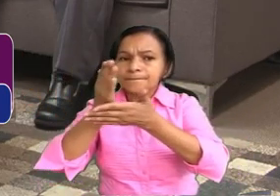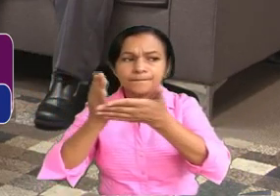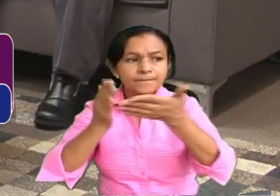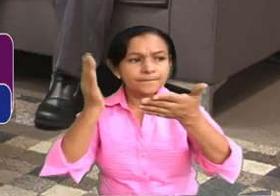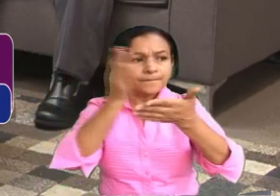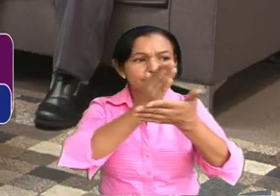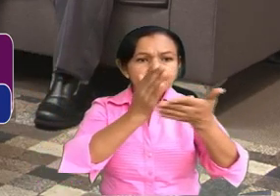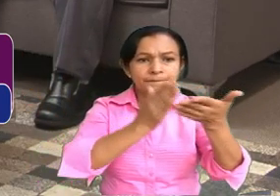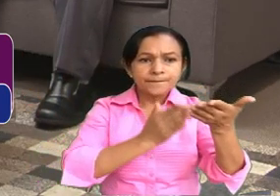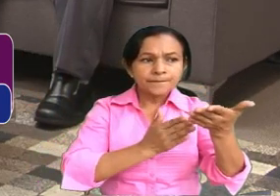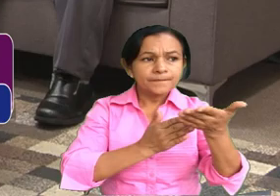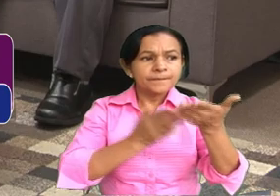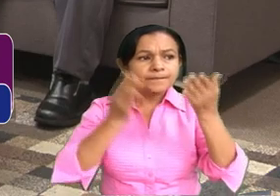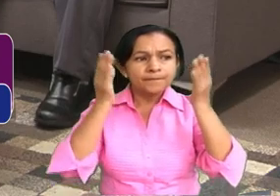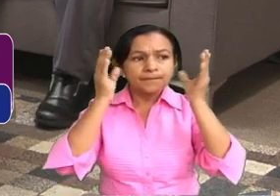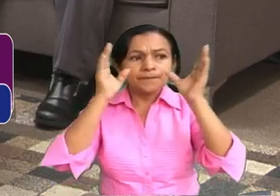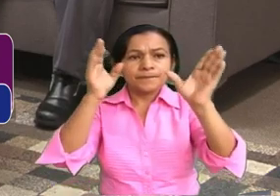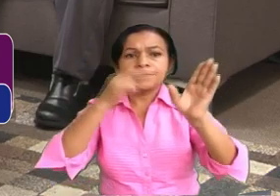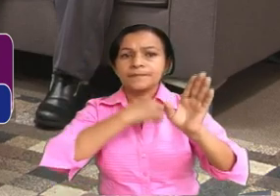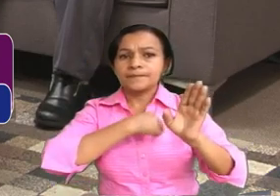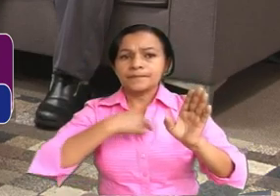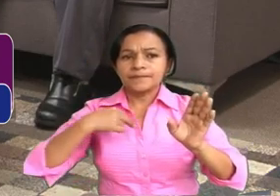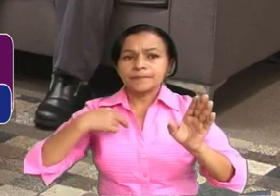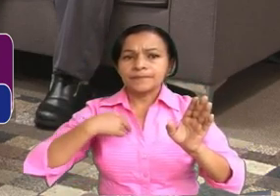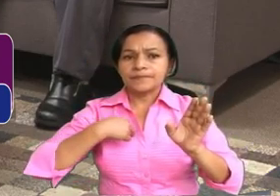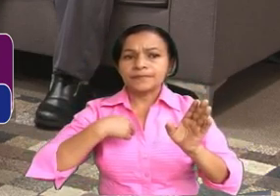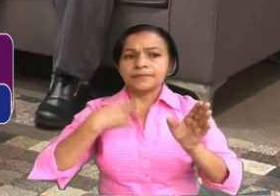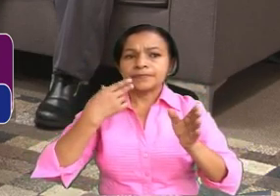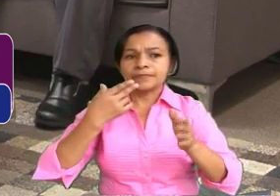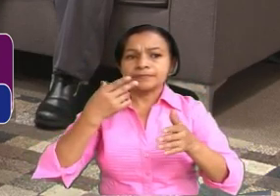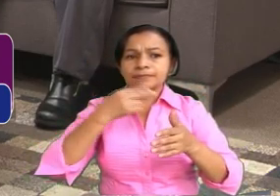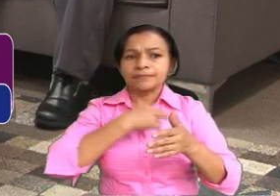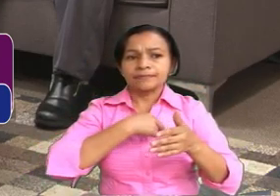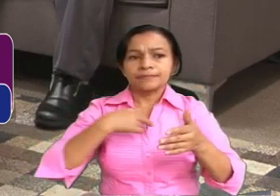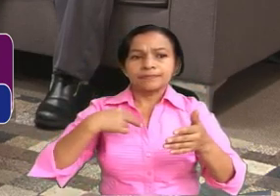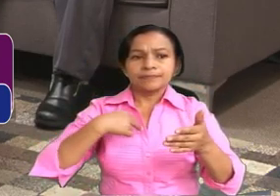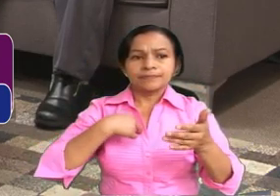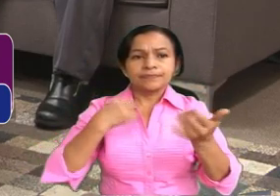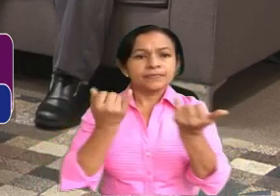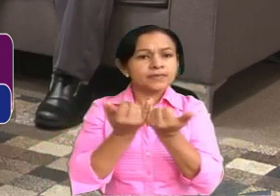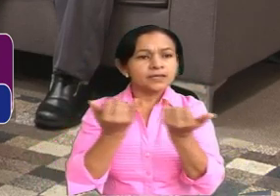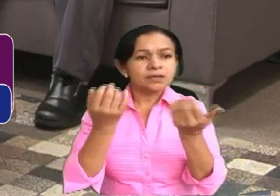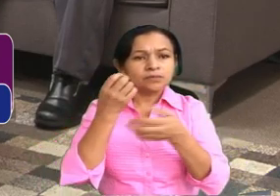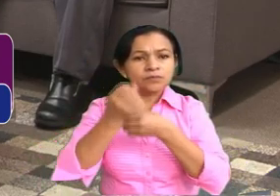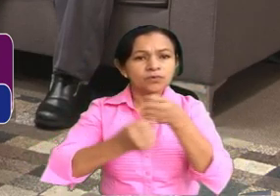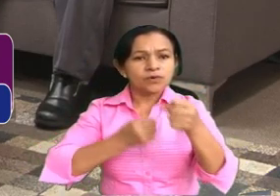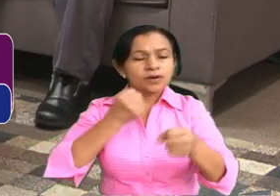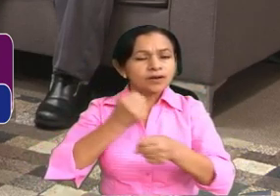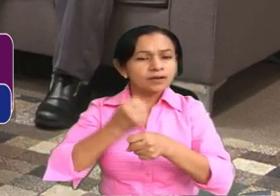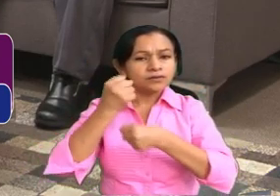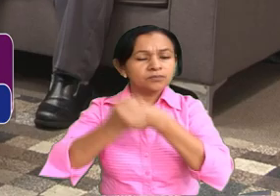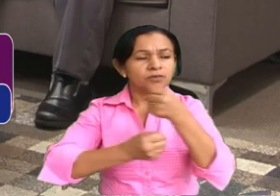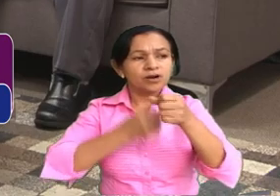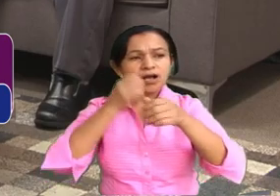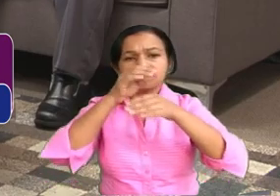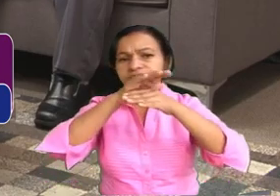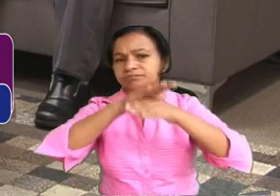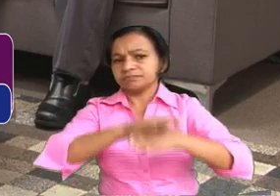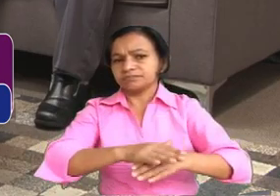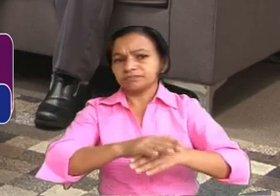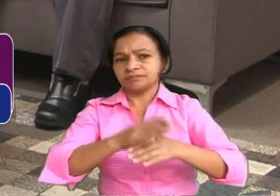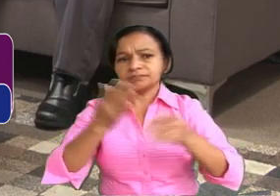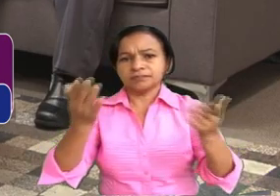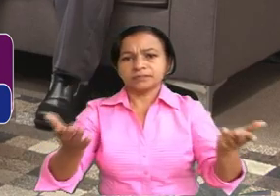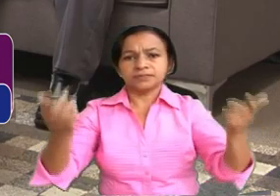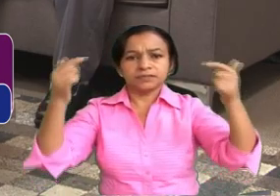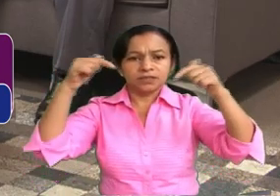Y los caribeños hemos sido prácticamente discriminados por años. Hasta ahora